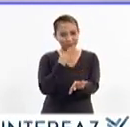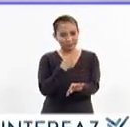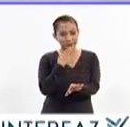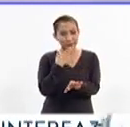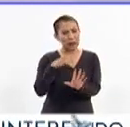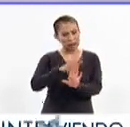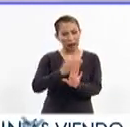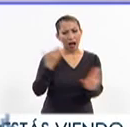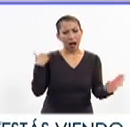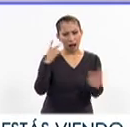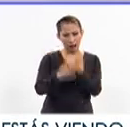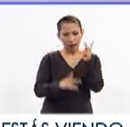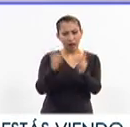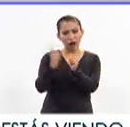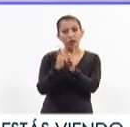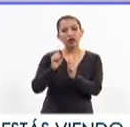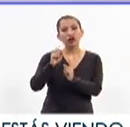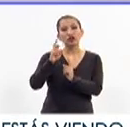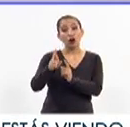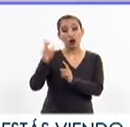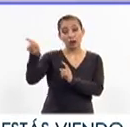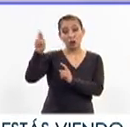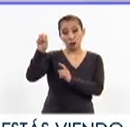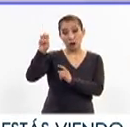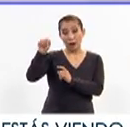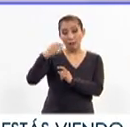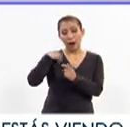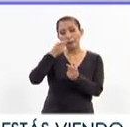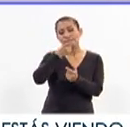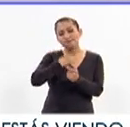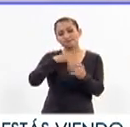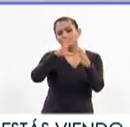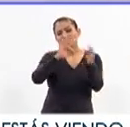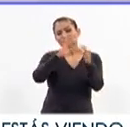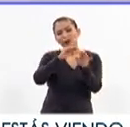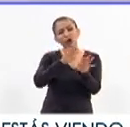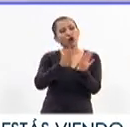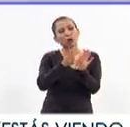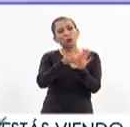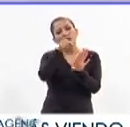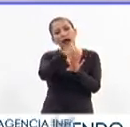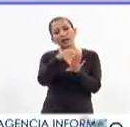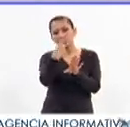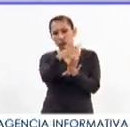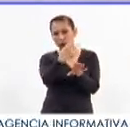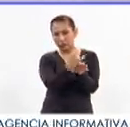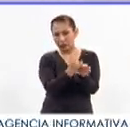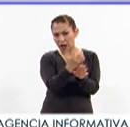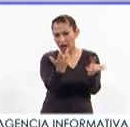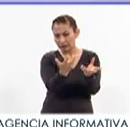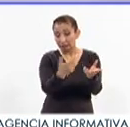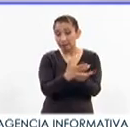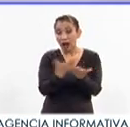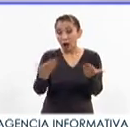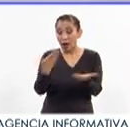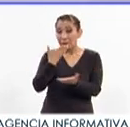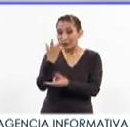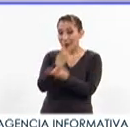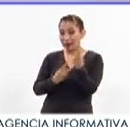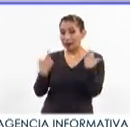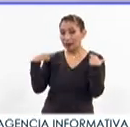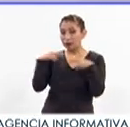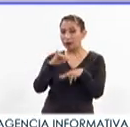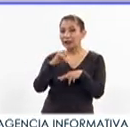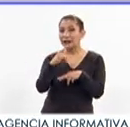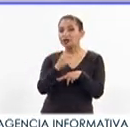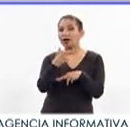Ya platicamos con un doctor de la UNAM que nos explicó qué es lo que hace esta casa de estudios. Y ahora le damos la bienvenida al